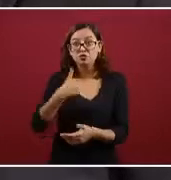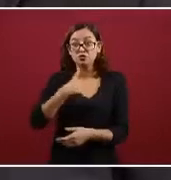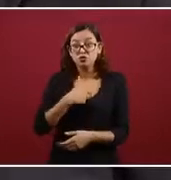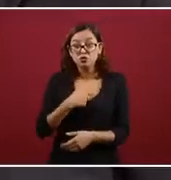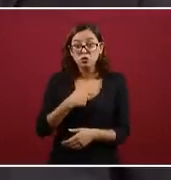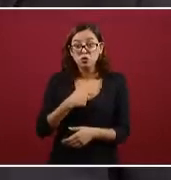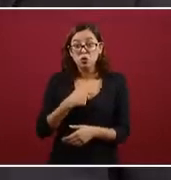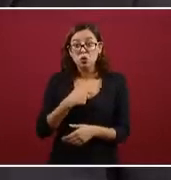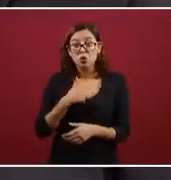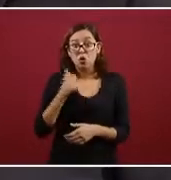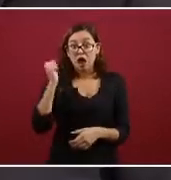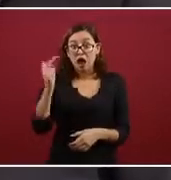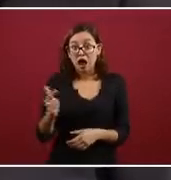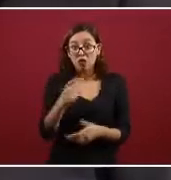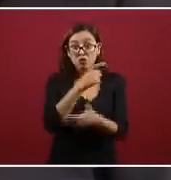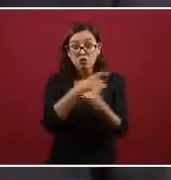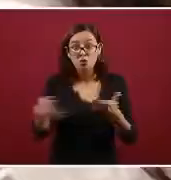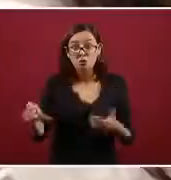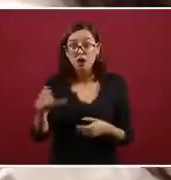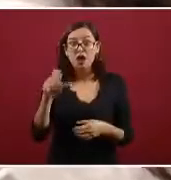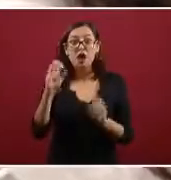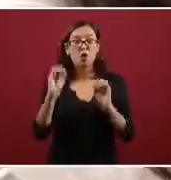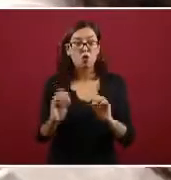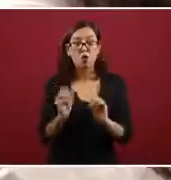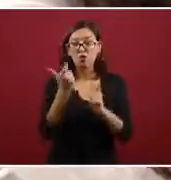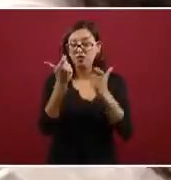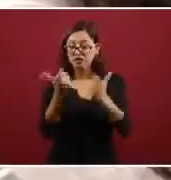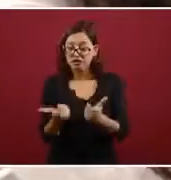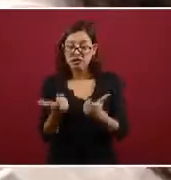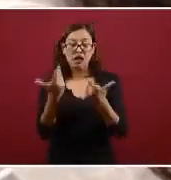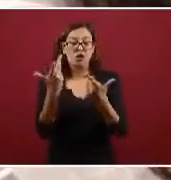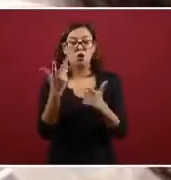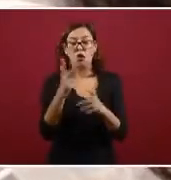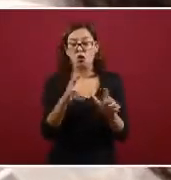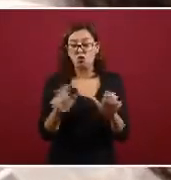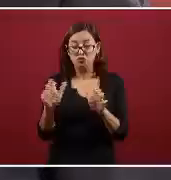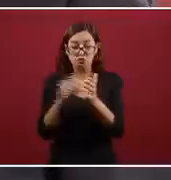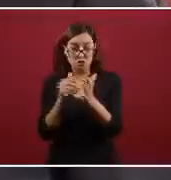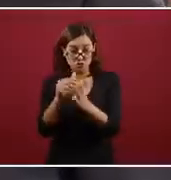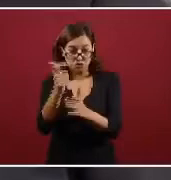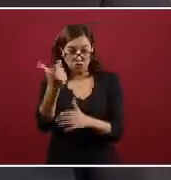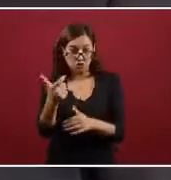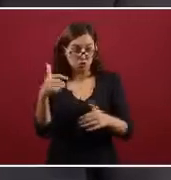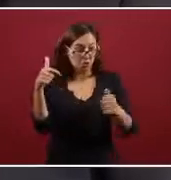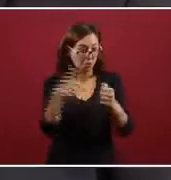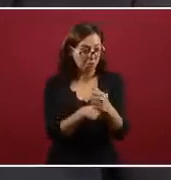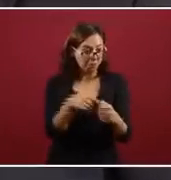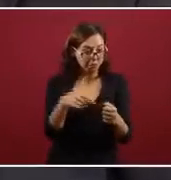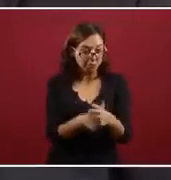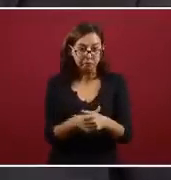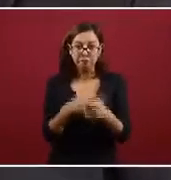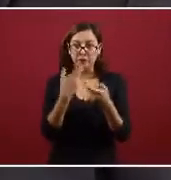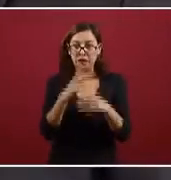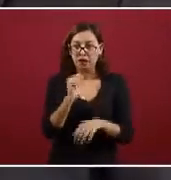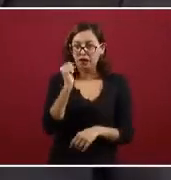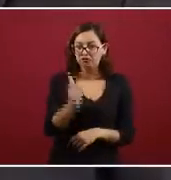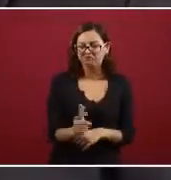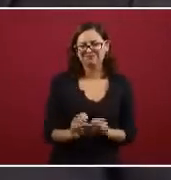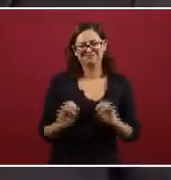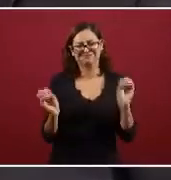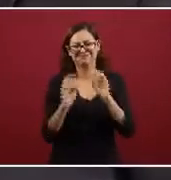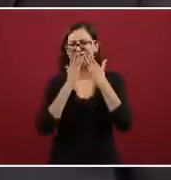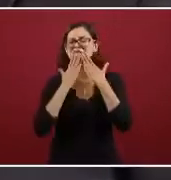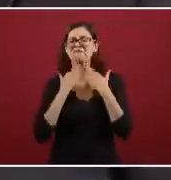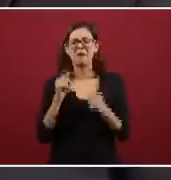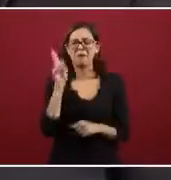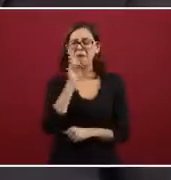haya escondido estas cantidades inverosímiles de 800 millones de pesos. En este